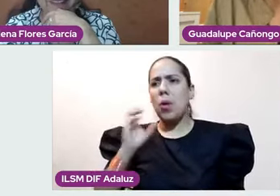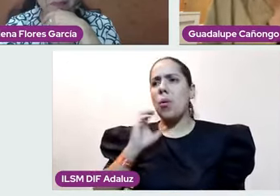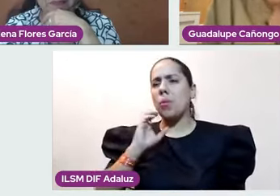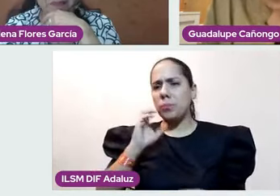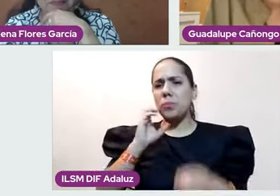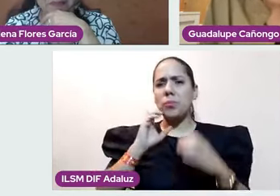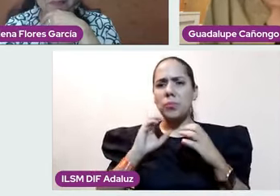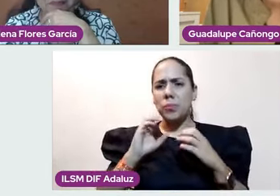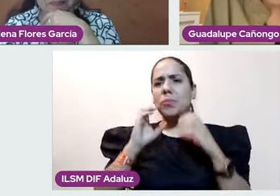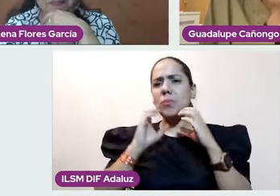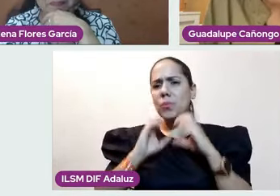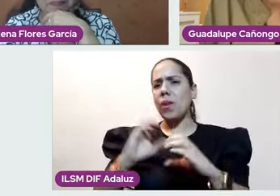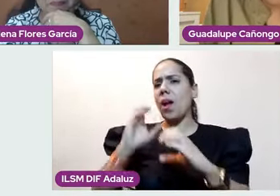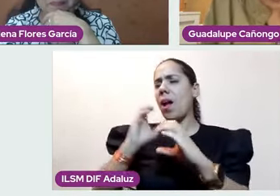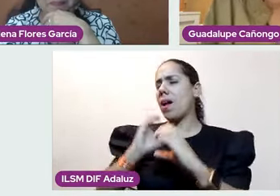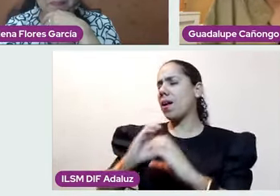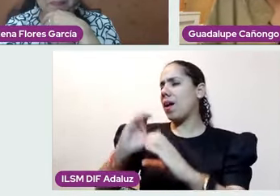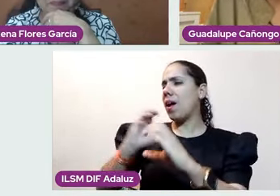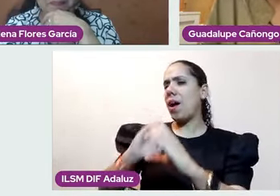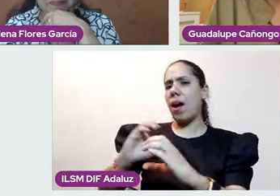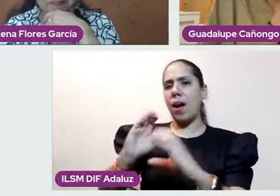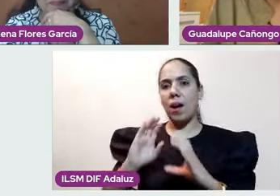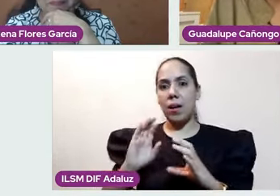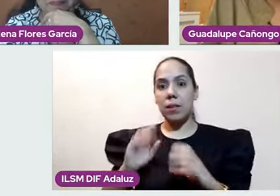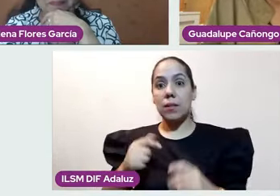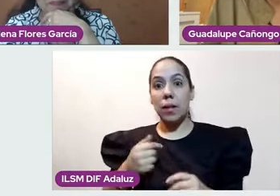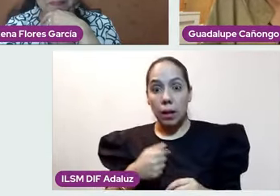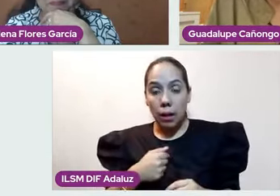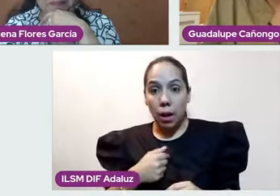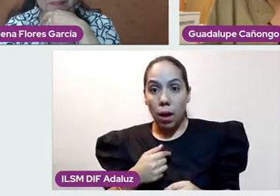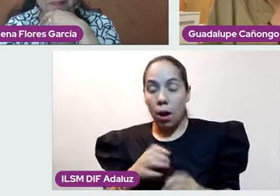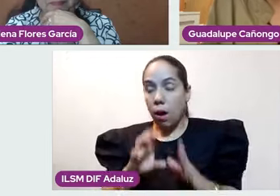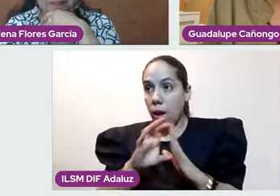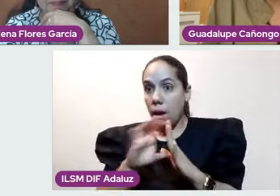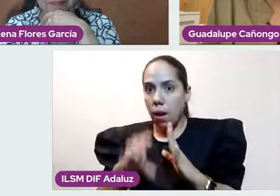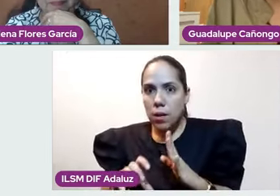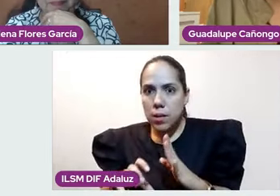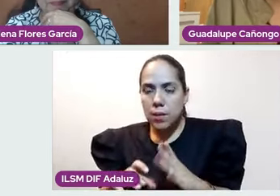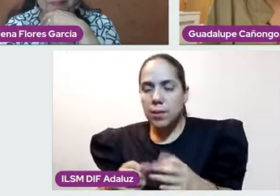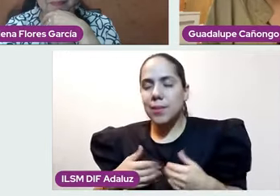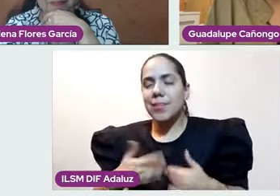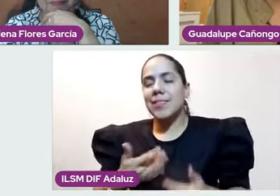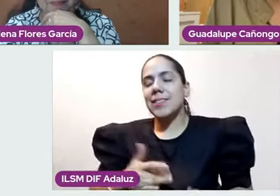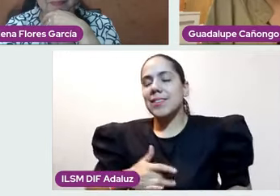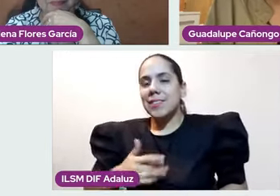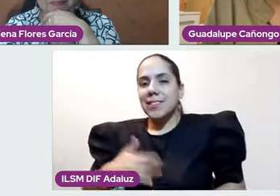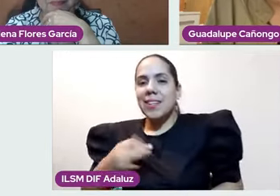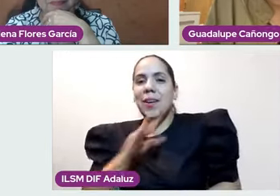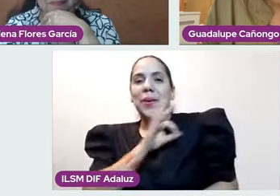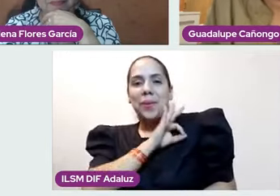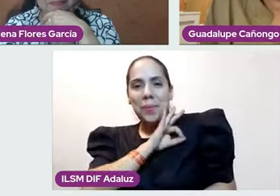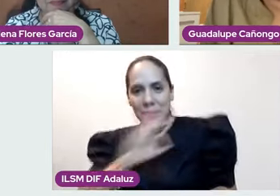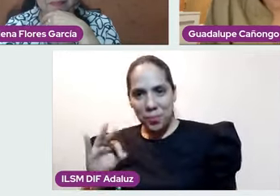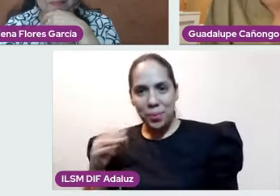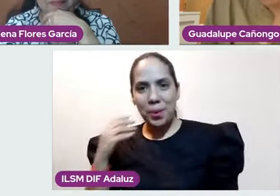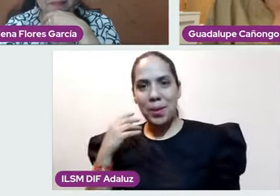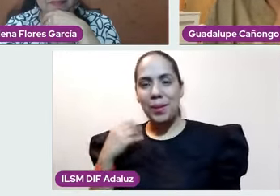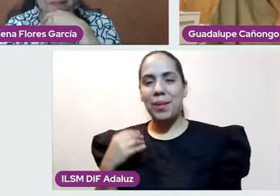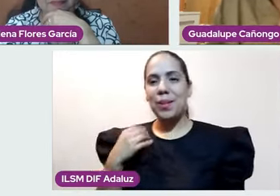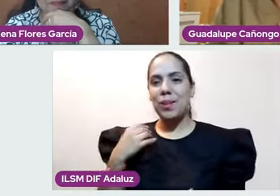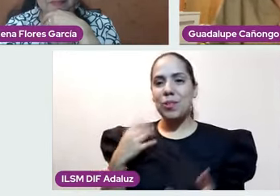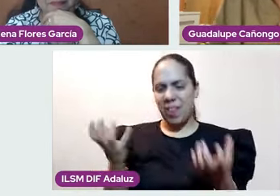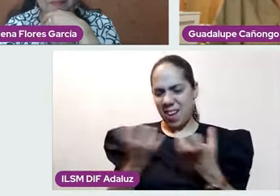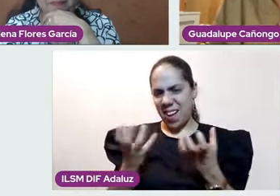¿no? Y si ya lo puedo hacer, eso me empodera también. Eso me da, a eso me refiero también con cuestiones de seguridad, pero